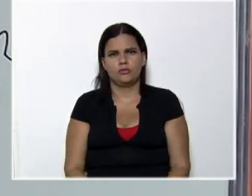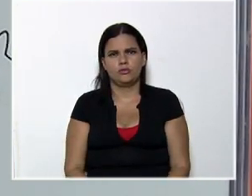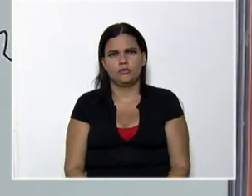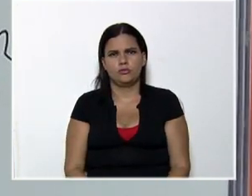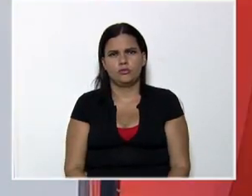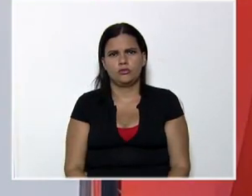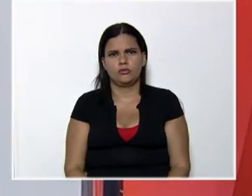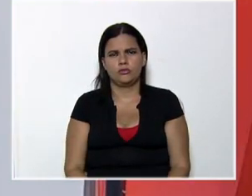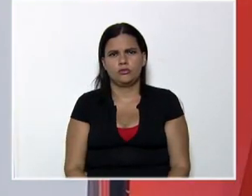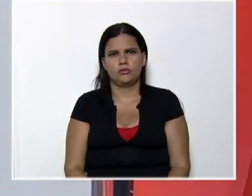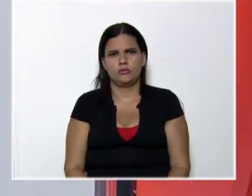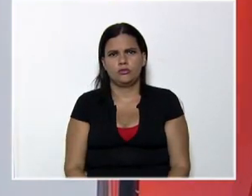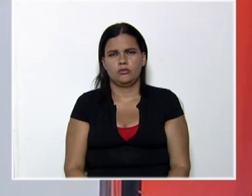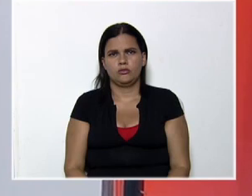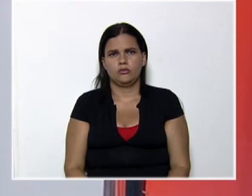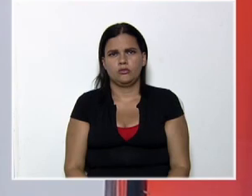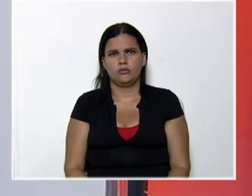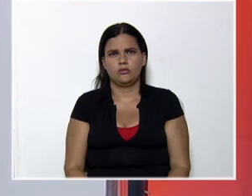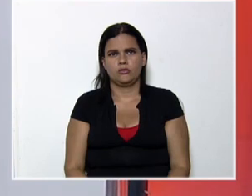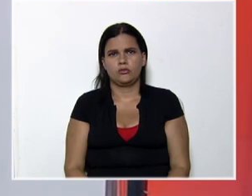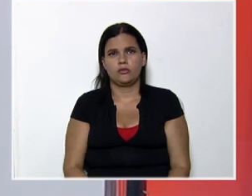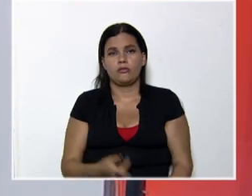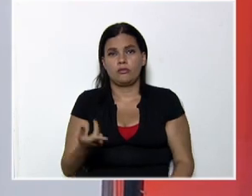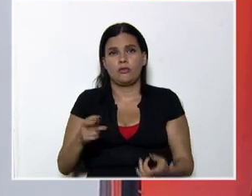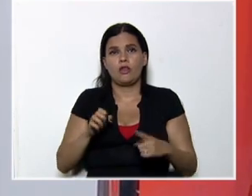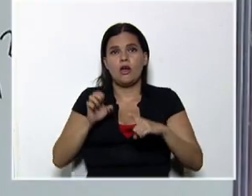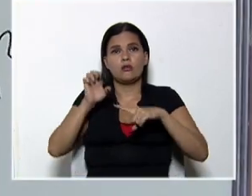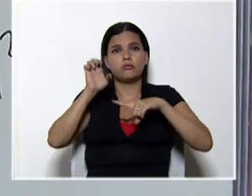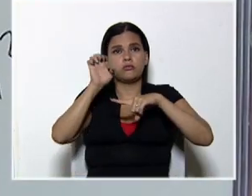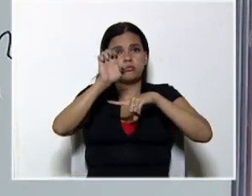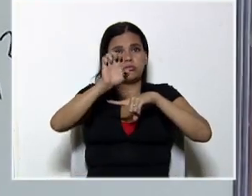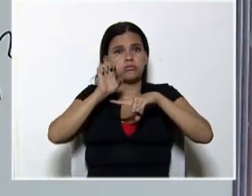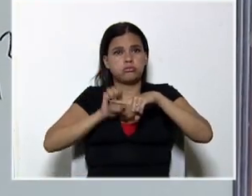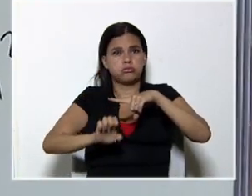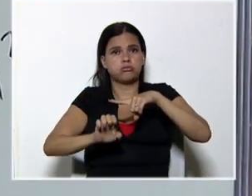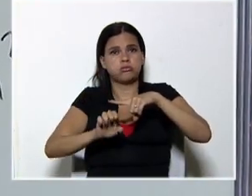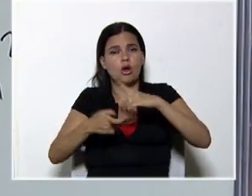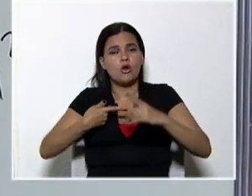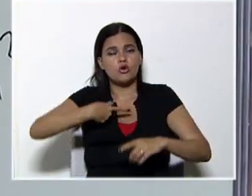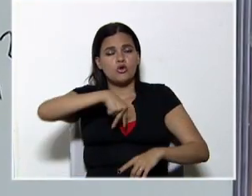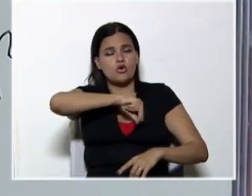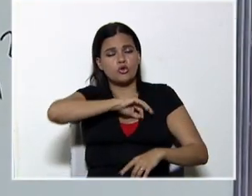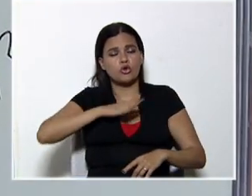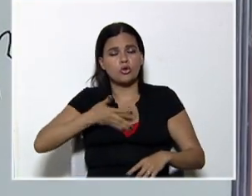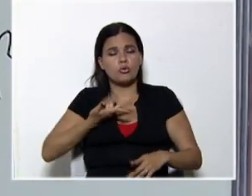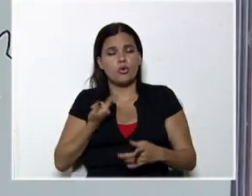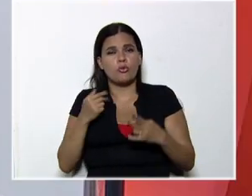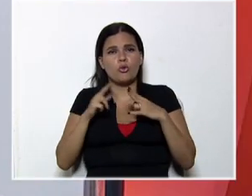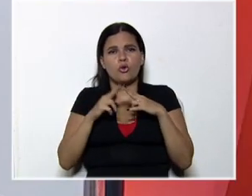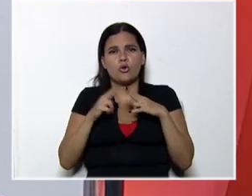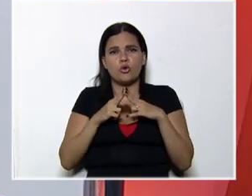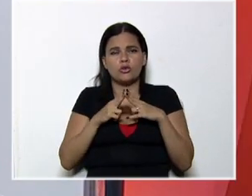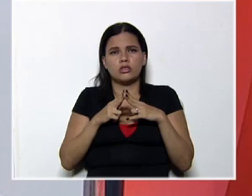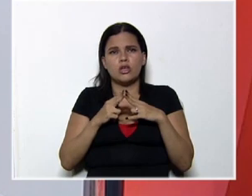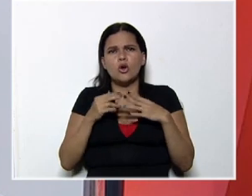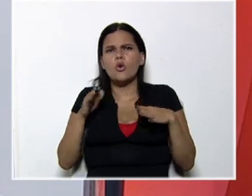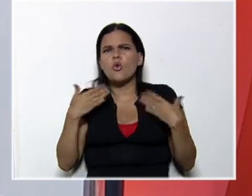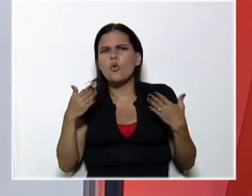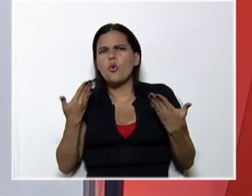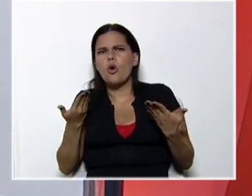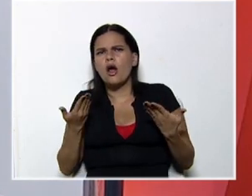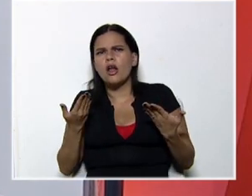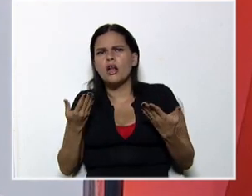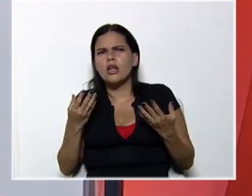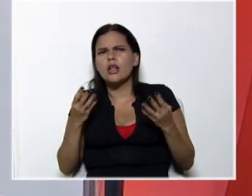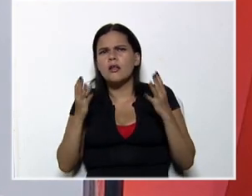cuadrado. Fíjense que con esta fórmula nosotros podemos conocer cualquiera de los lados. Conozcamos y